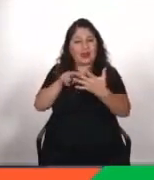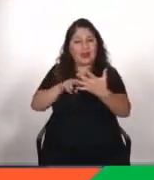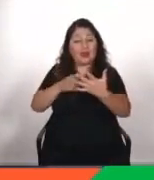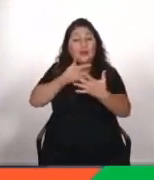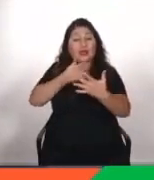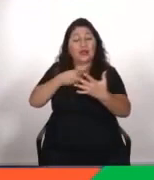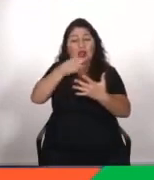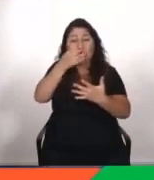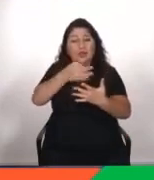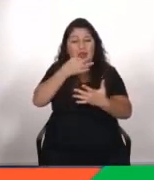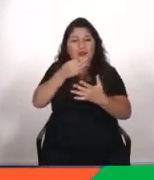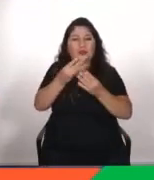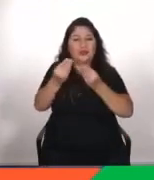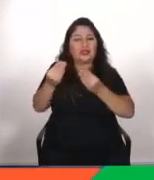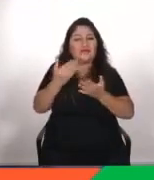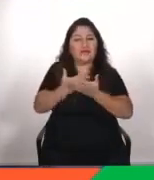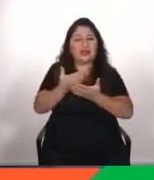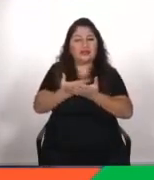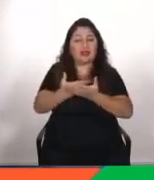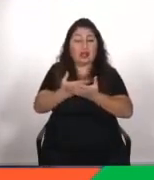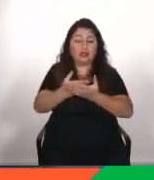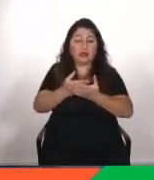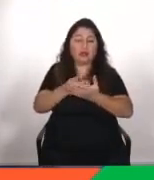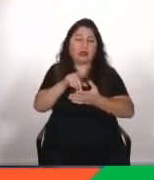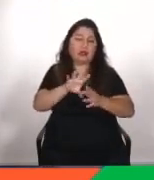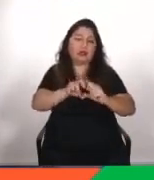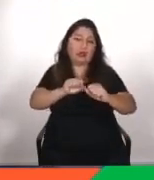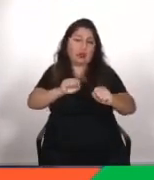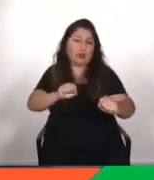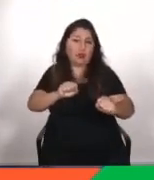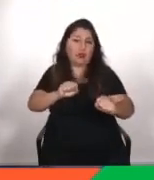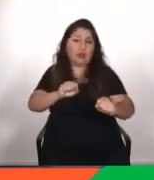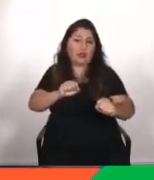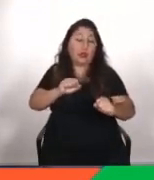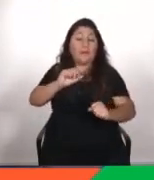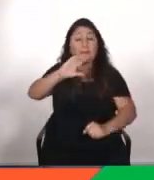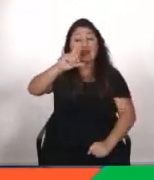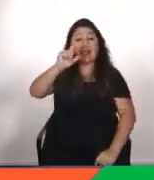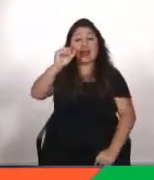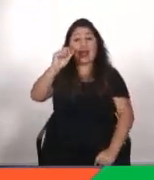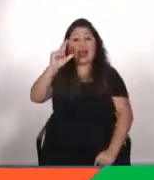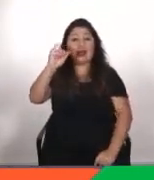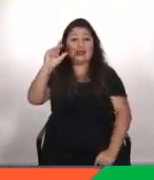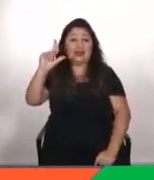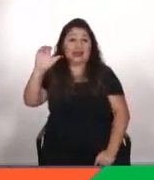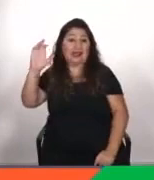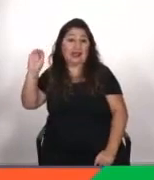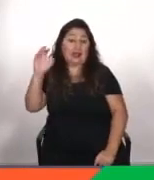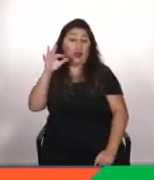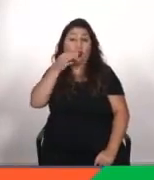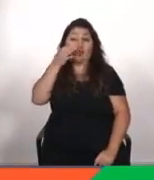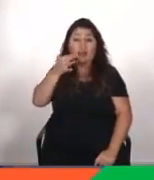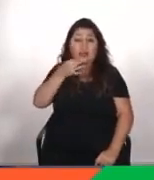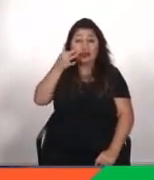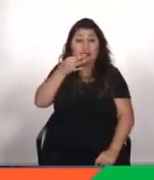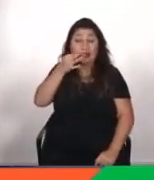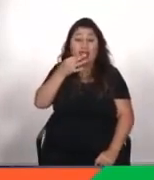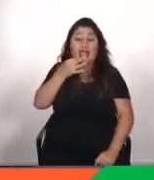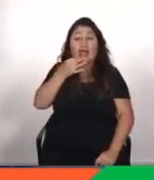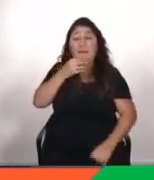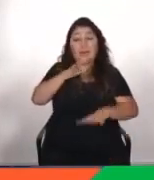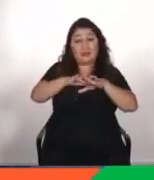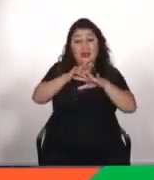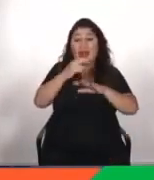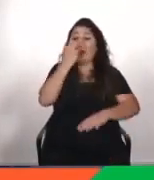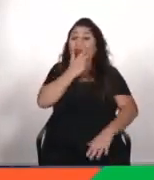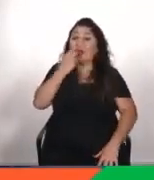muchas veces y con lo que estoy plenamente de acuerdo, que así como Galileo decía que la matemática es el lenguaje en el que está escrito la naturaleza, yo